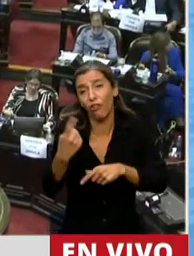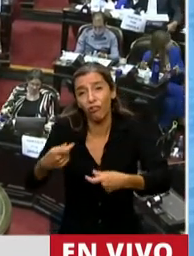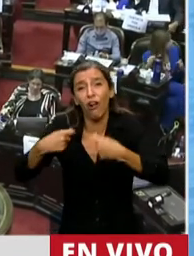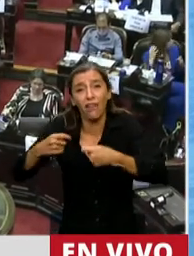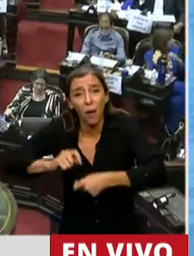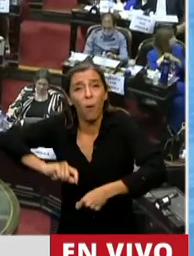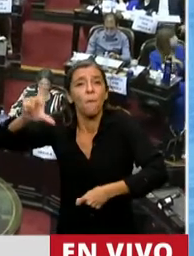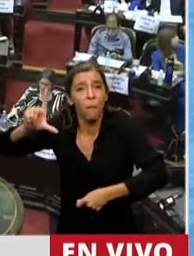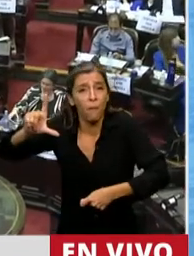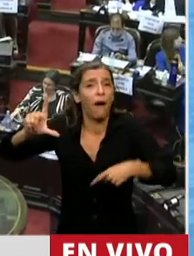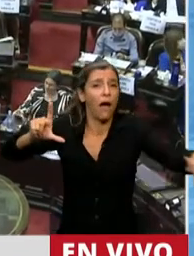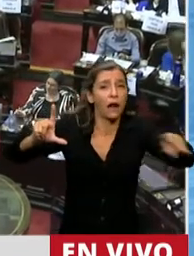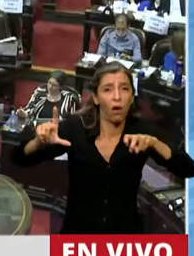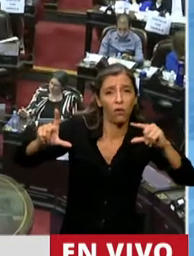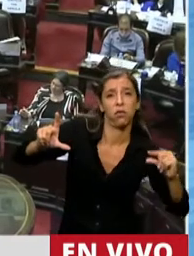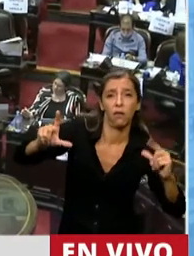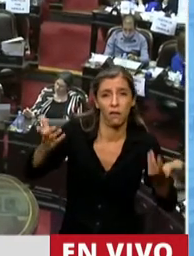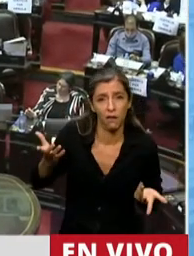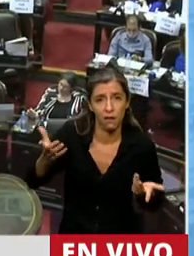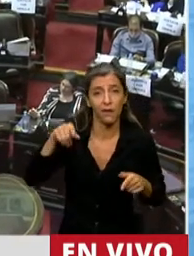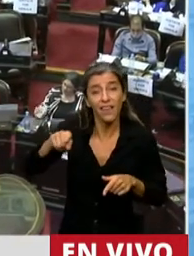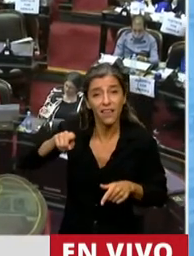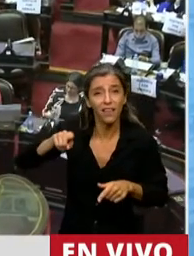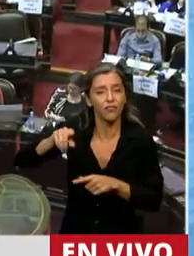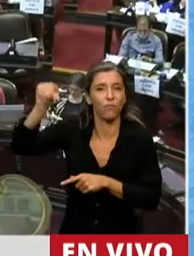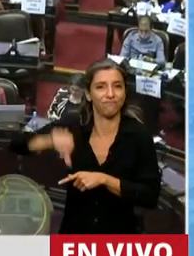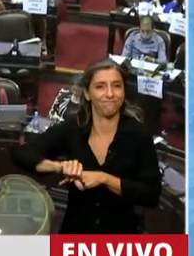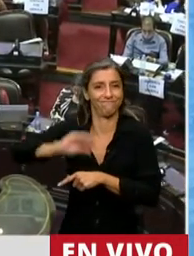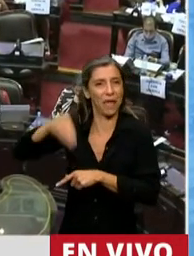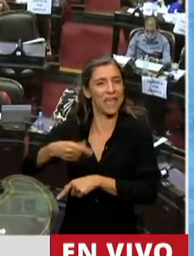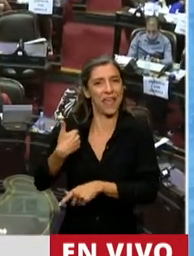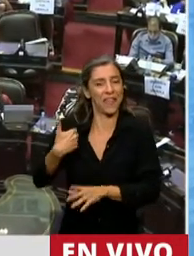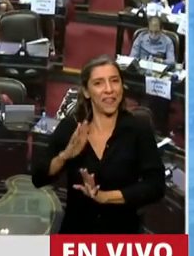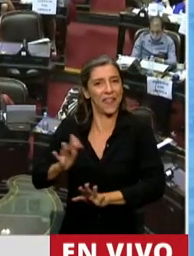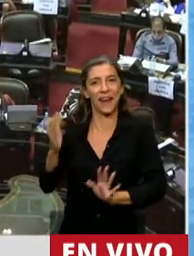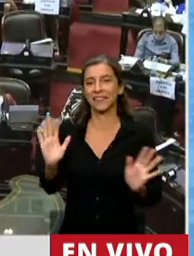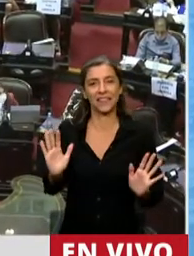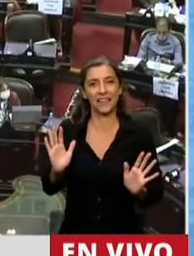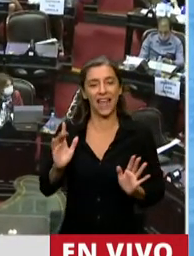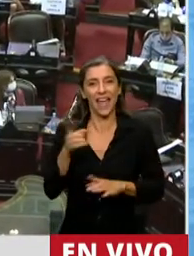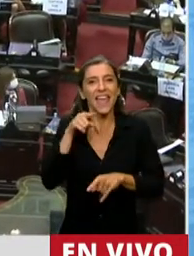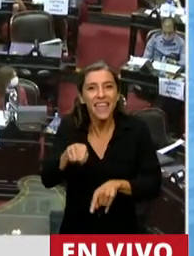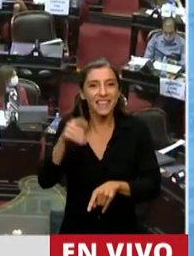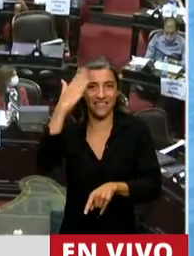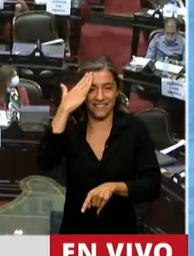déficit fiscal lo atestiguan, y hasta que no superemos esa barrera cultural, no vamos a poder progresar en la Argentina.